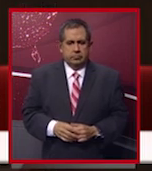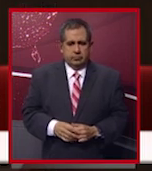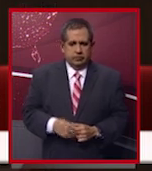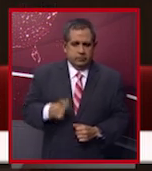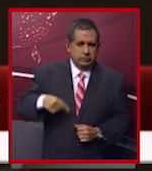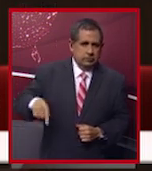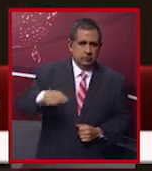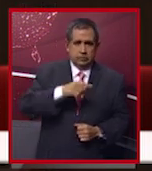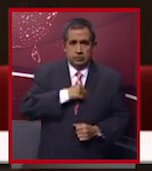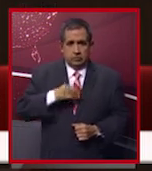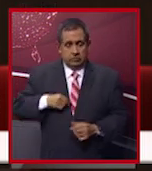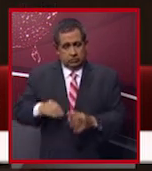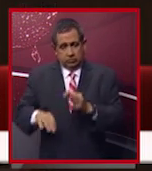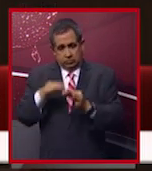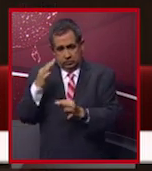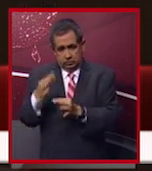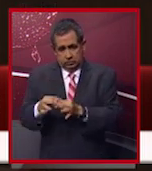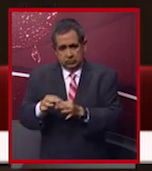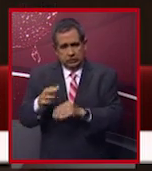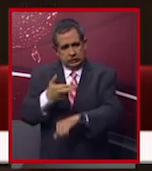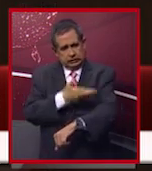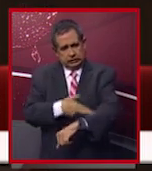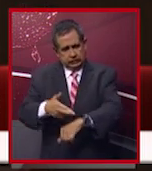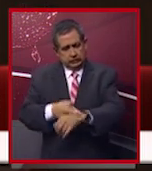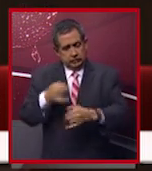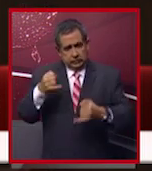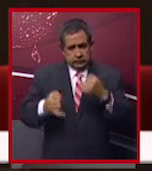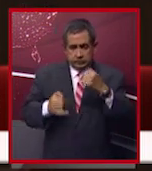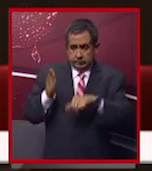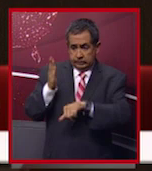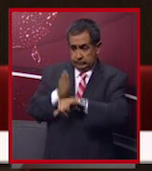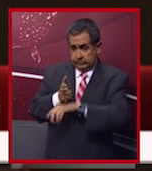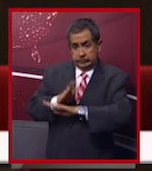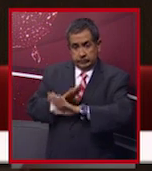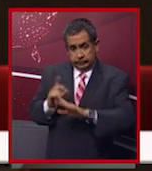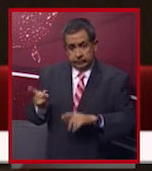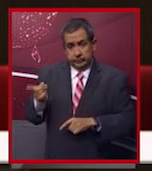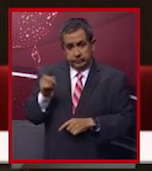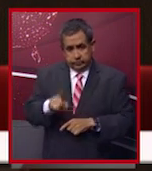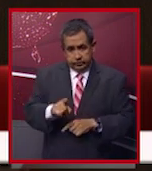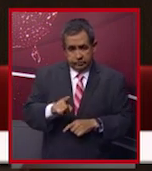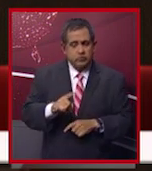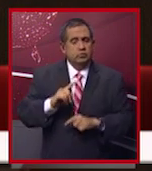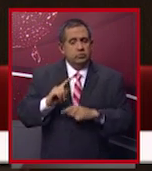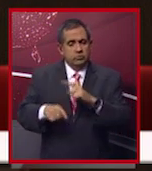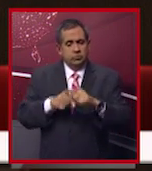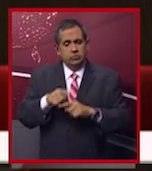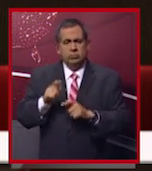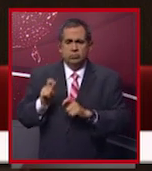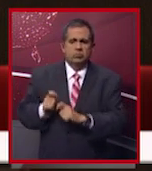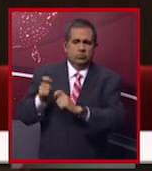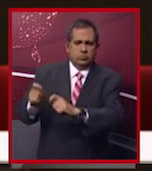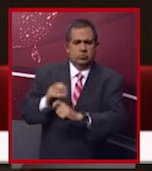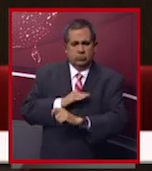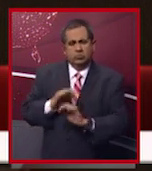Que habiendo cumplido con las obligaciones judiciales impuestas, pueda recuperar su encargo.